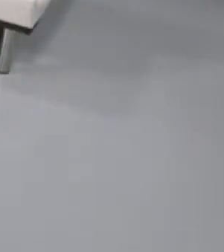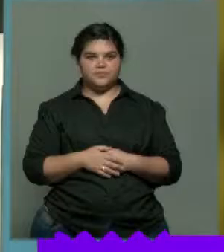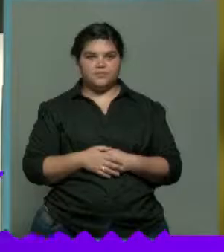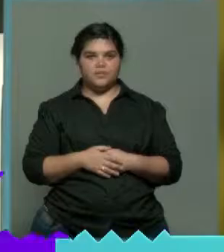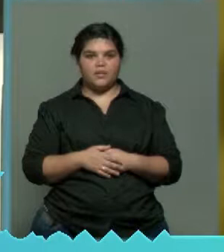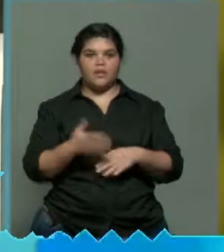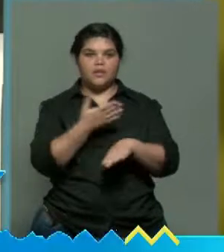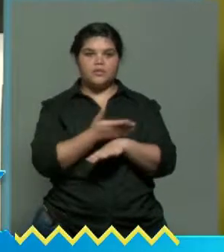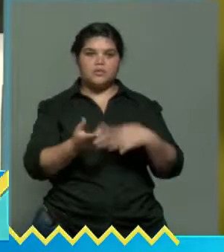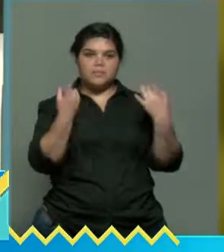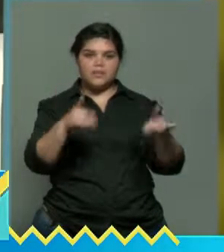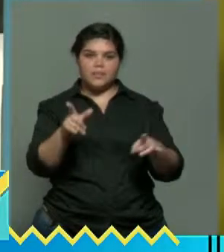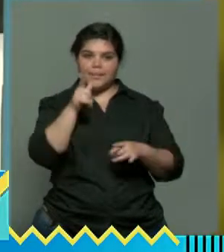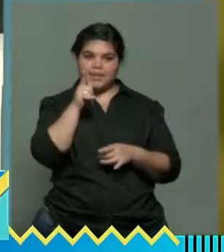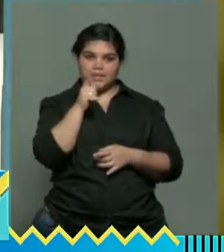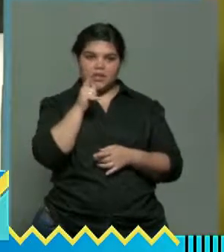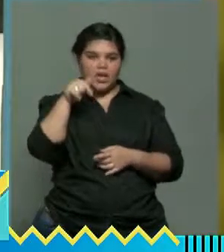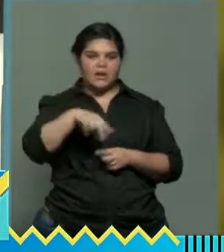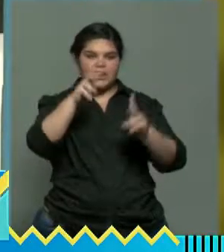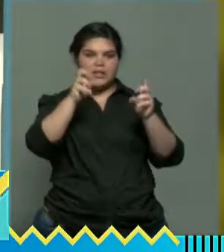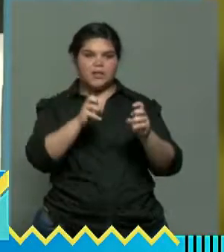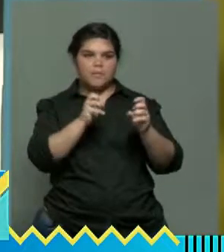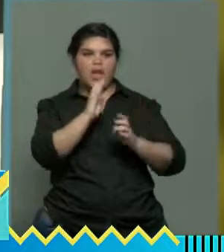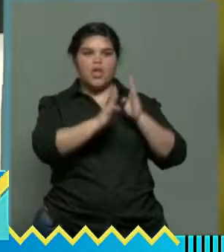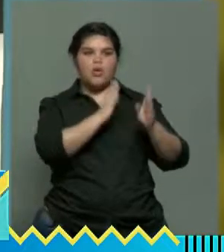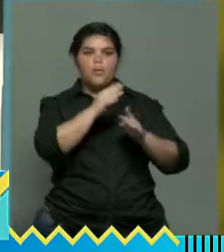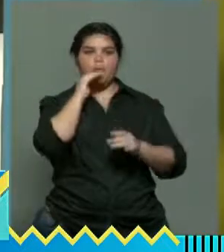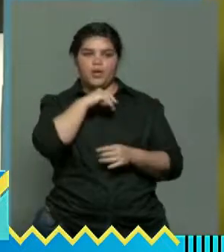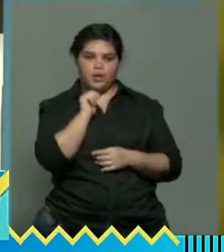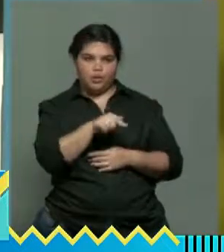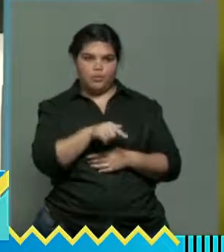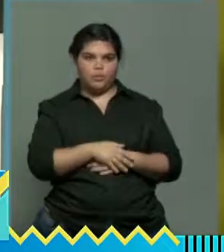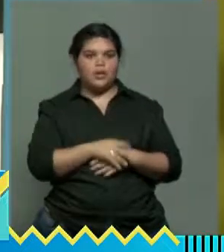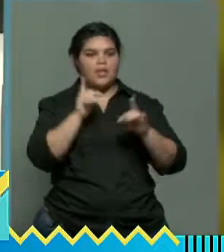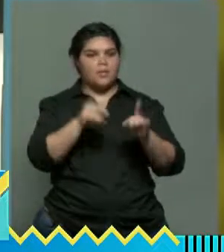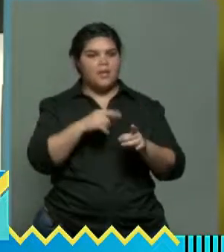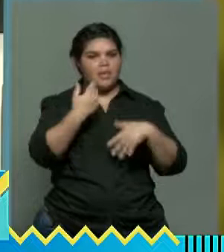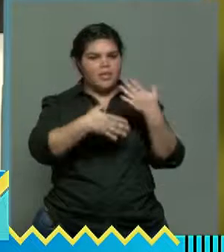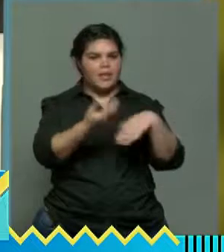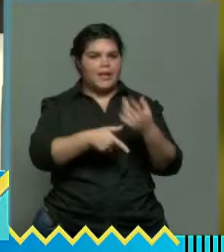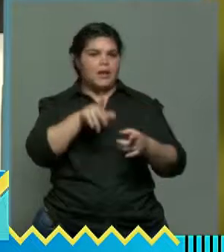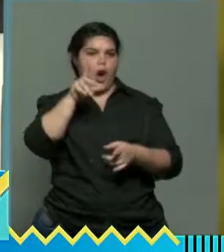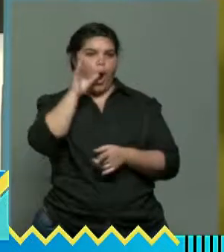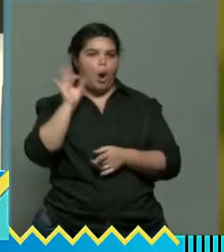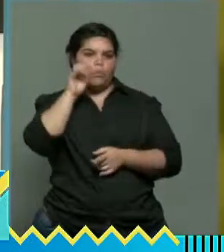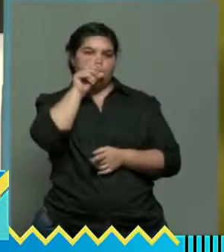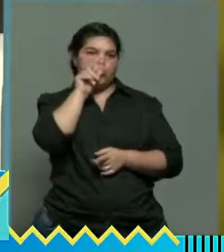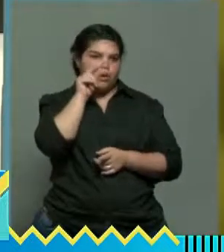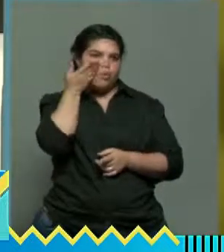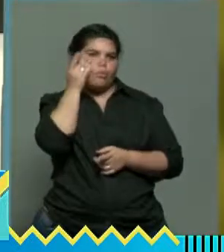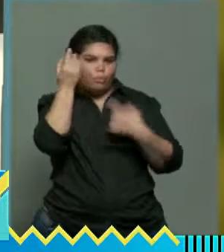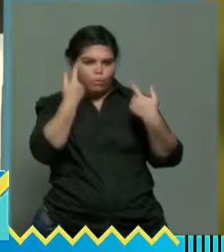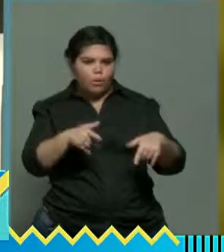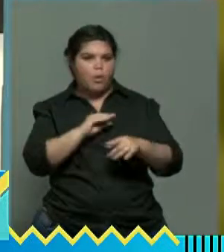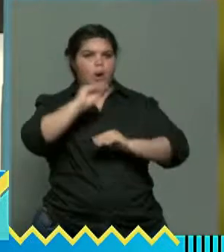Continuamos en Distintos Parecidos y estamos hablando de la industria del vino. Y obviamente que las redes sociales no se quedaron por fuera de esta discusión y allí se